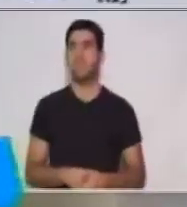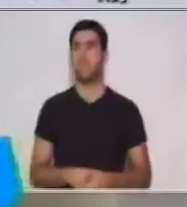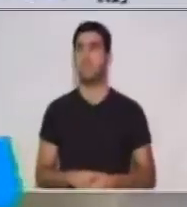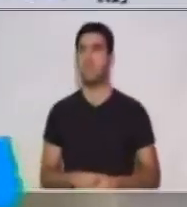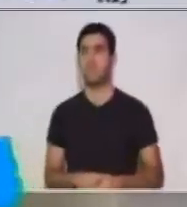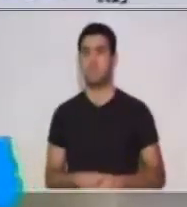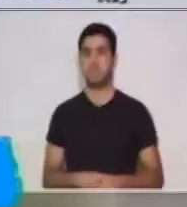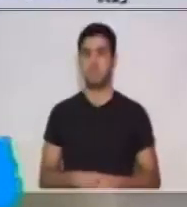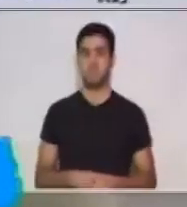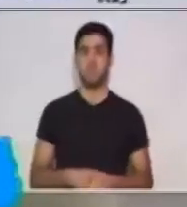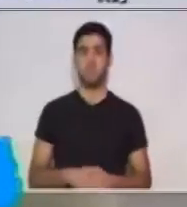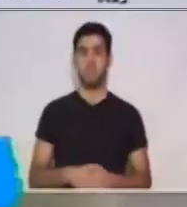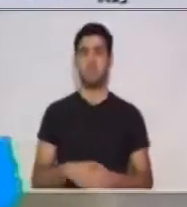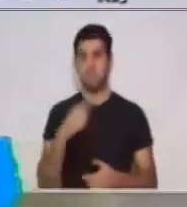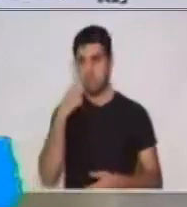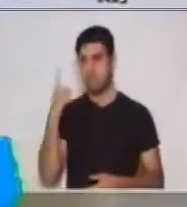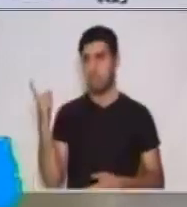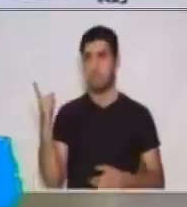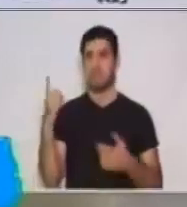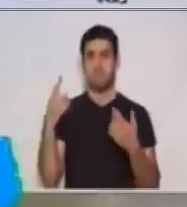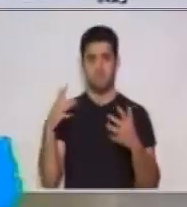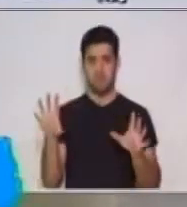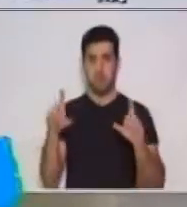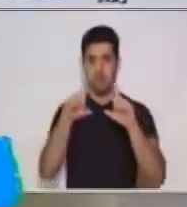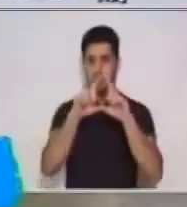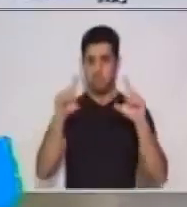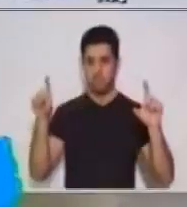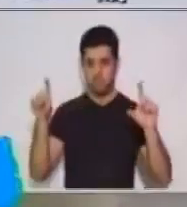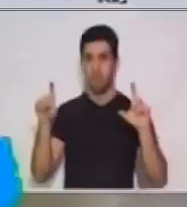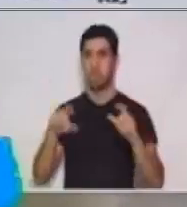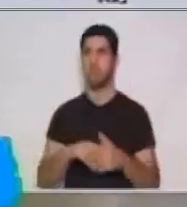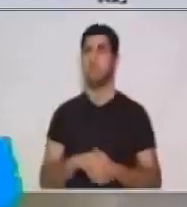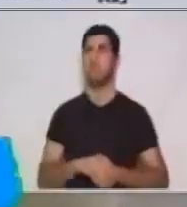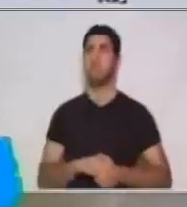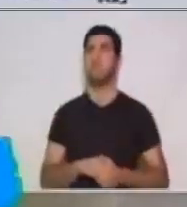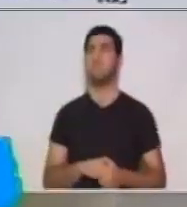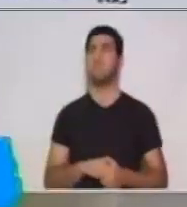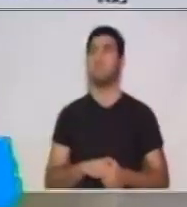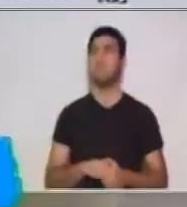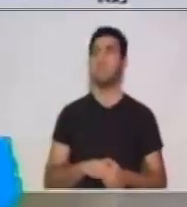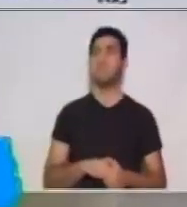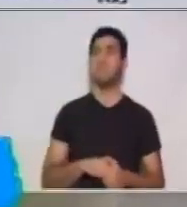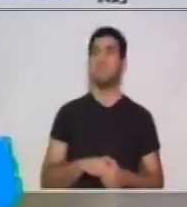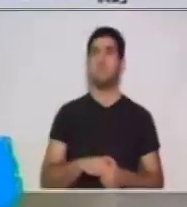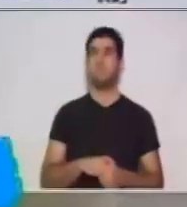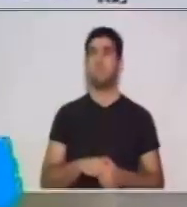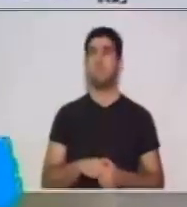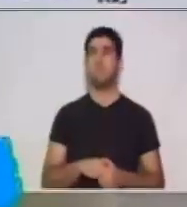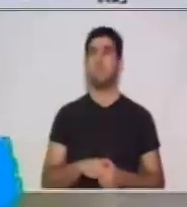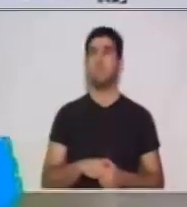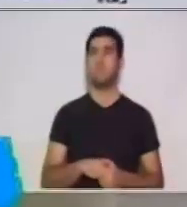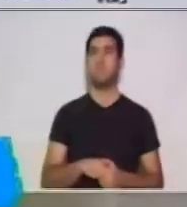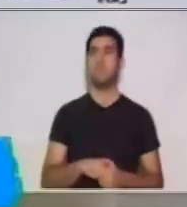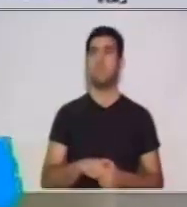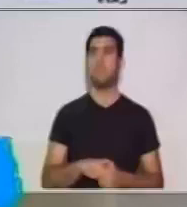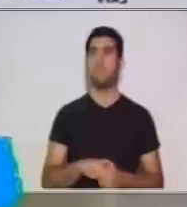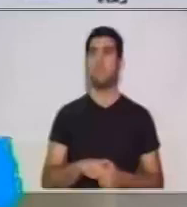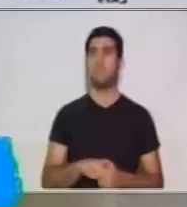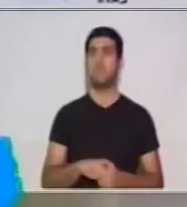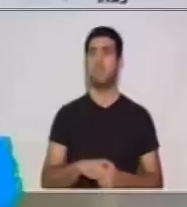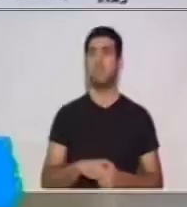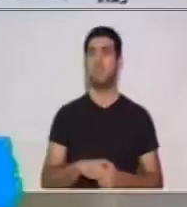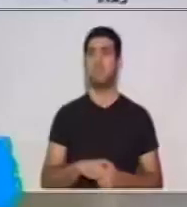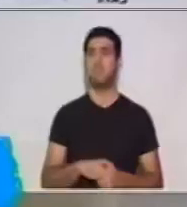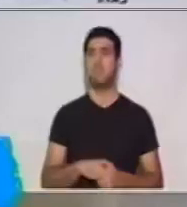80 sobre 100 y que 80 sobre 100 es igual a 0.8. Si yo quiero ir de